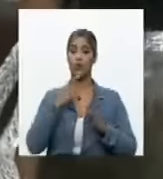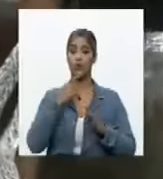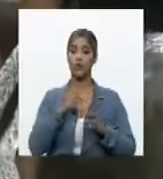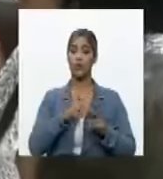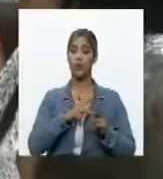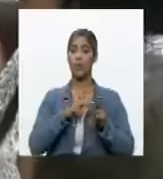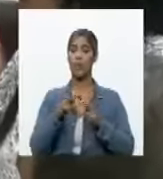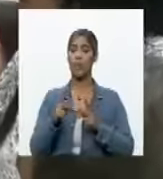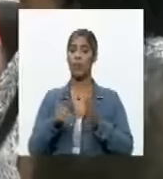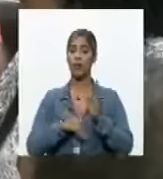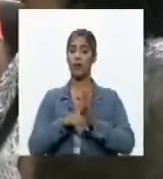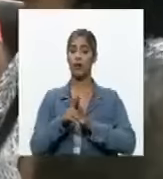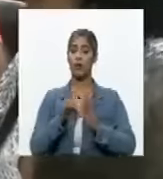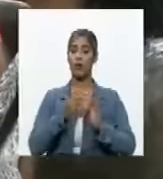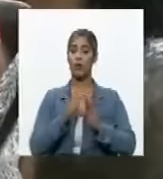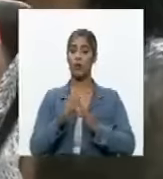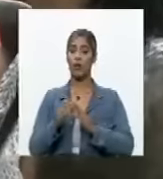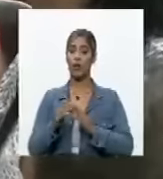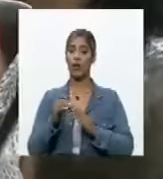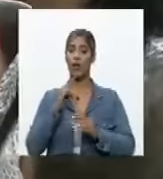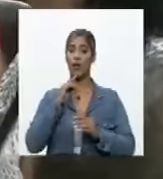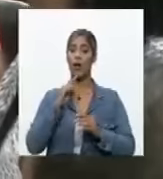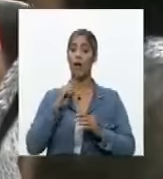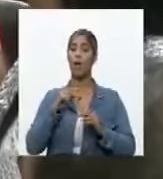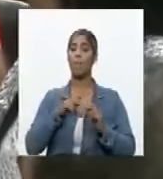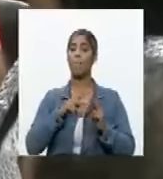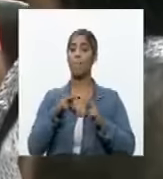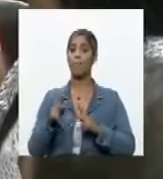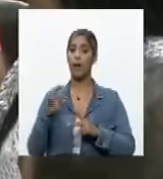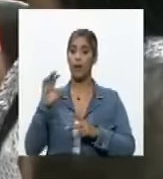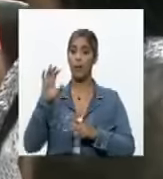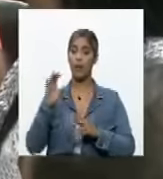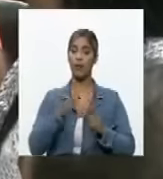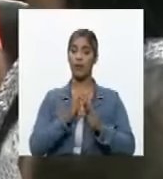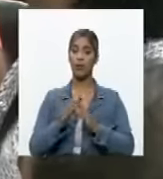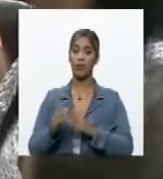de Desarrollo Comunal, que diga Plan de la Patria Comunal.